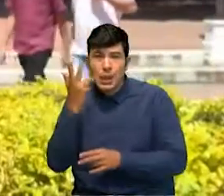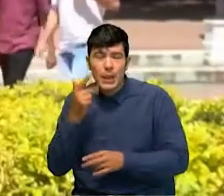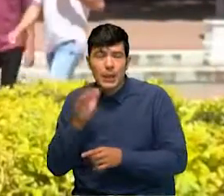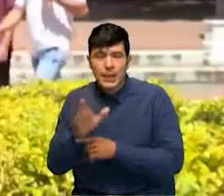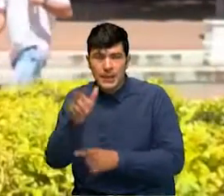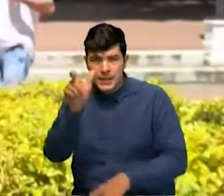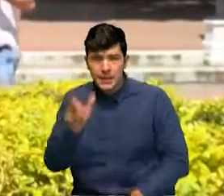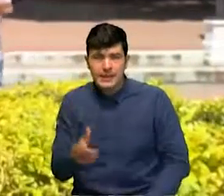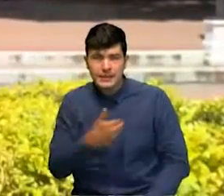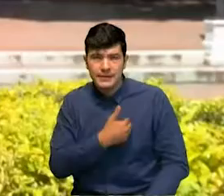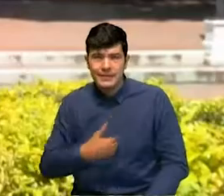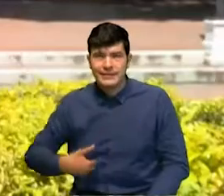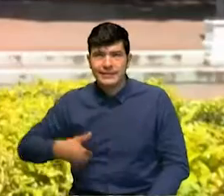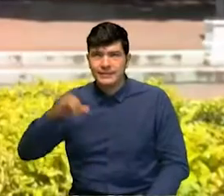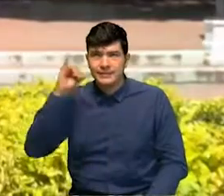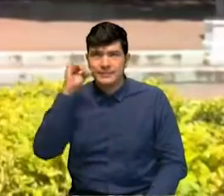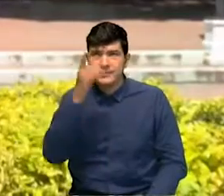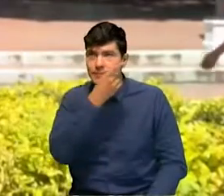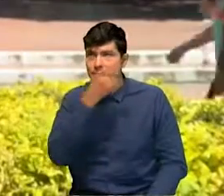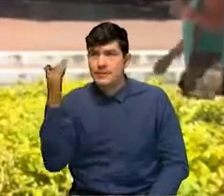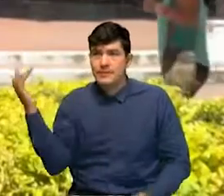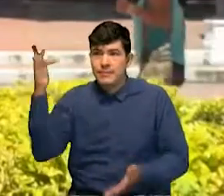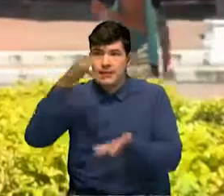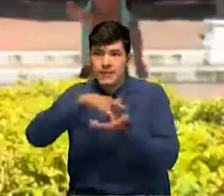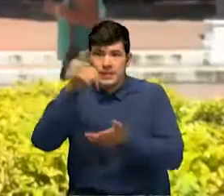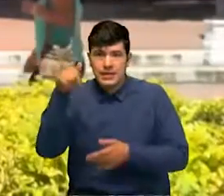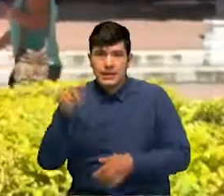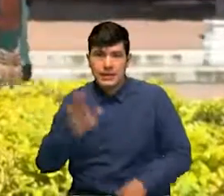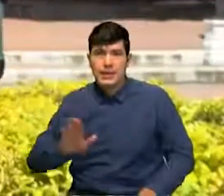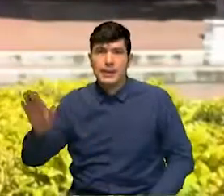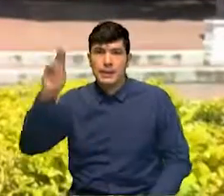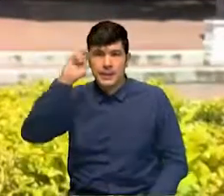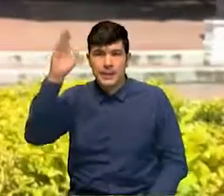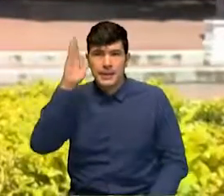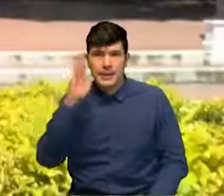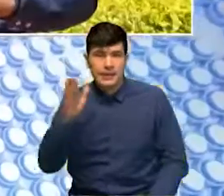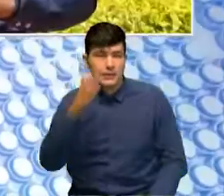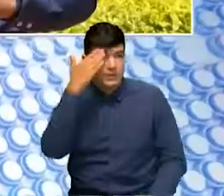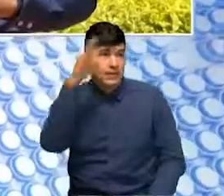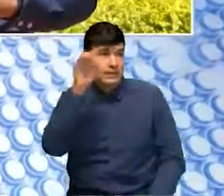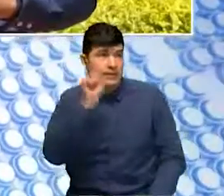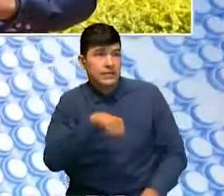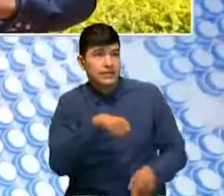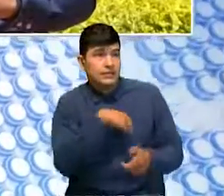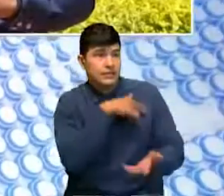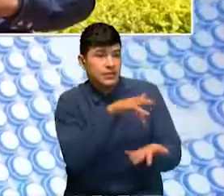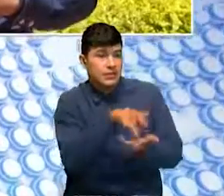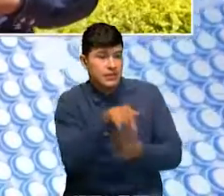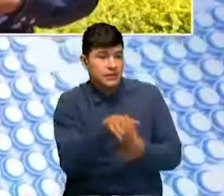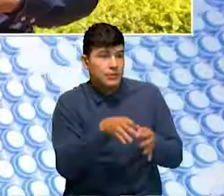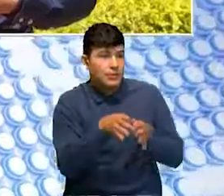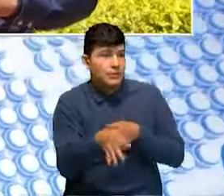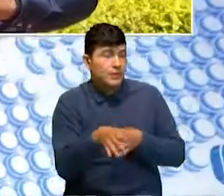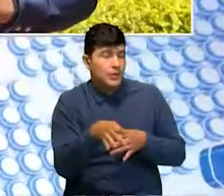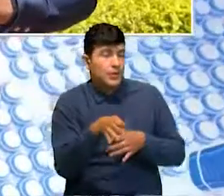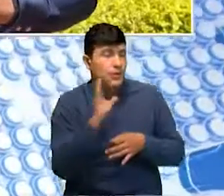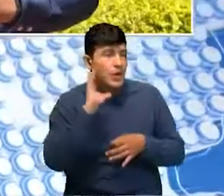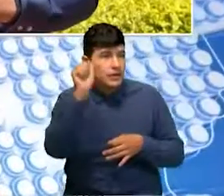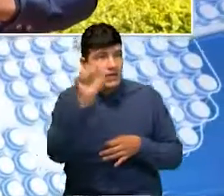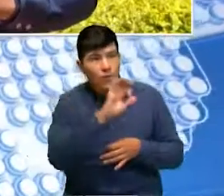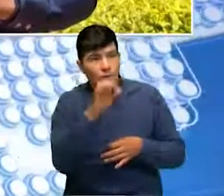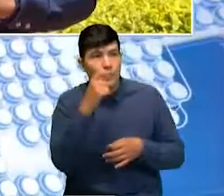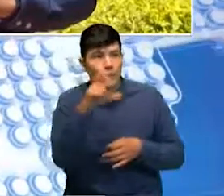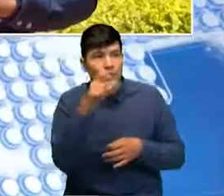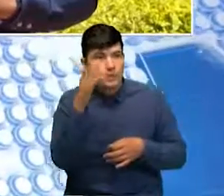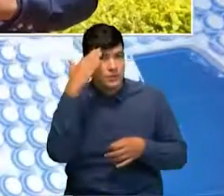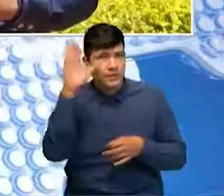republica visita el departamento del norte de santander hasta el momento es desconocido si estará en ocaña por el municipio de cúcuta desde ocaña norte de